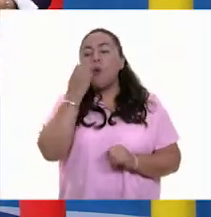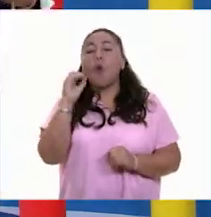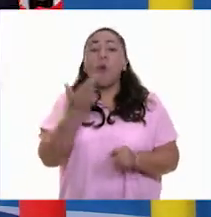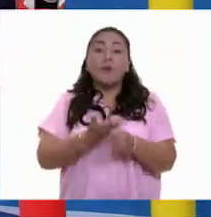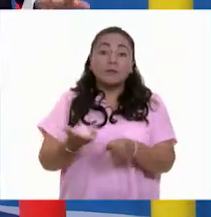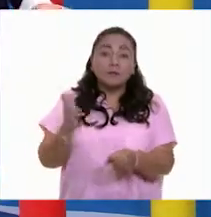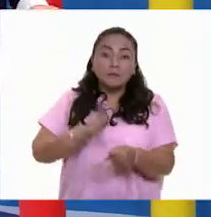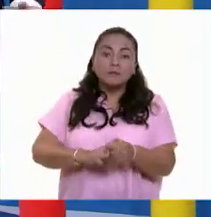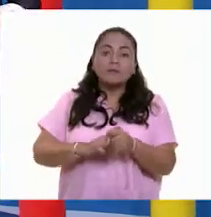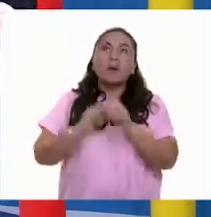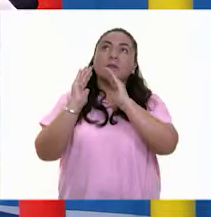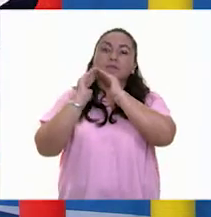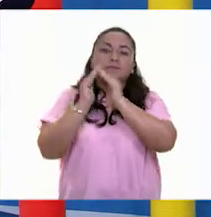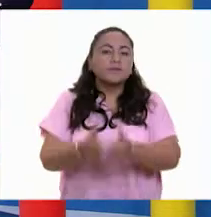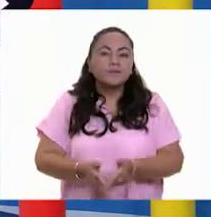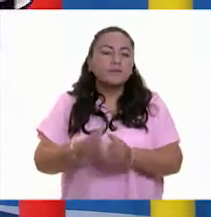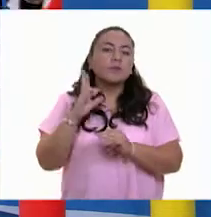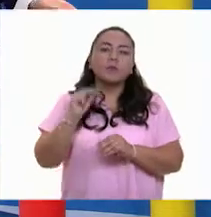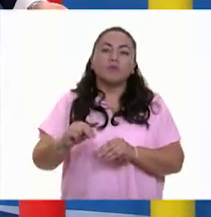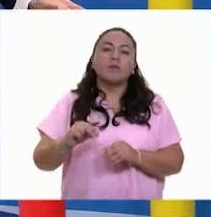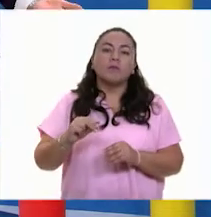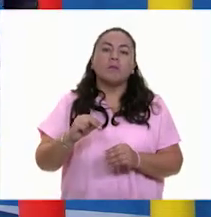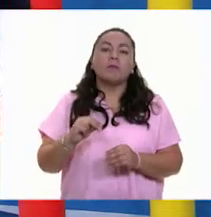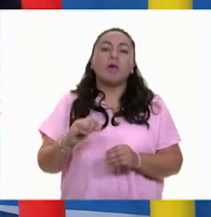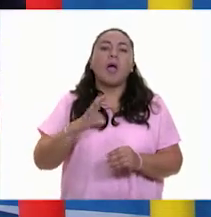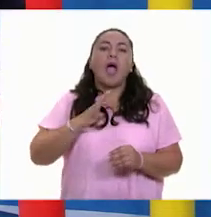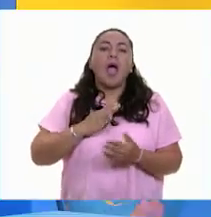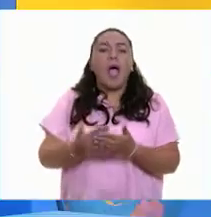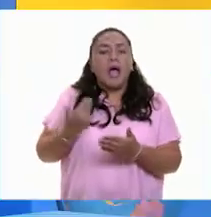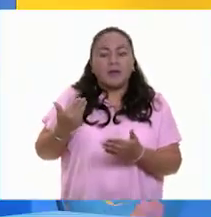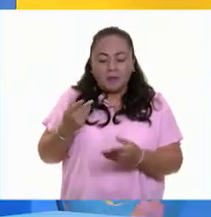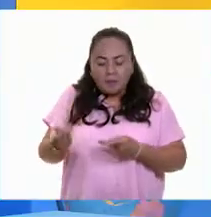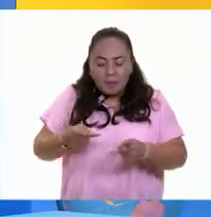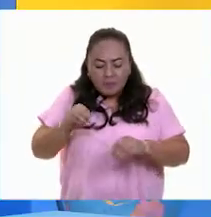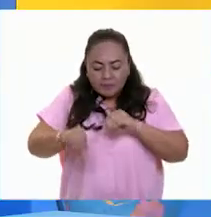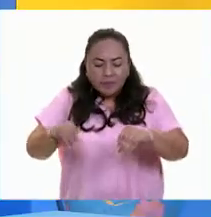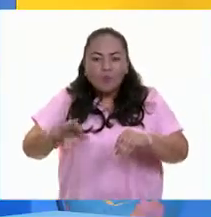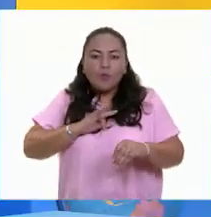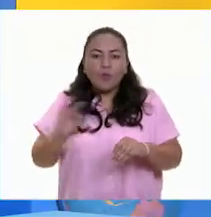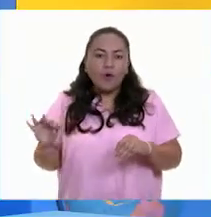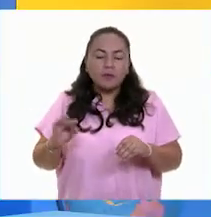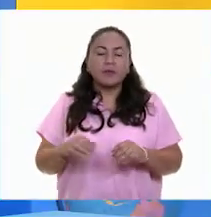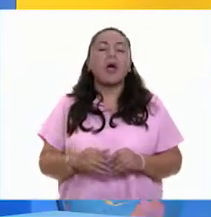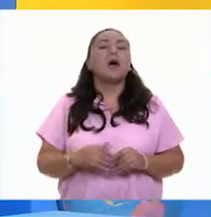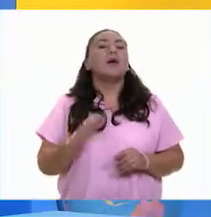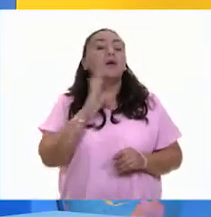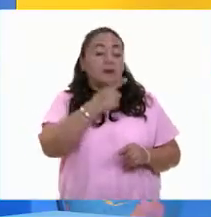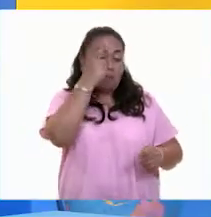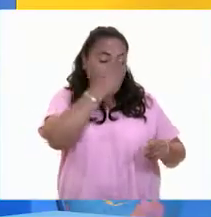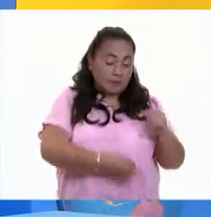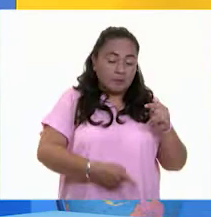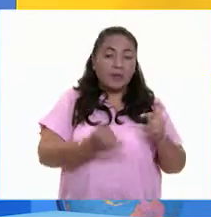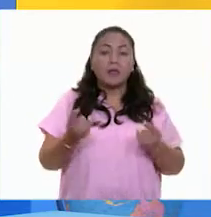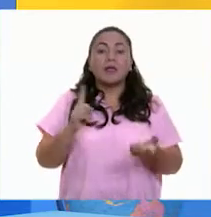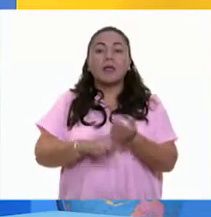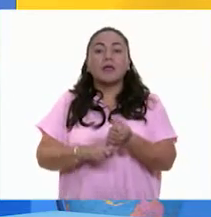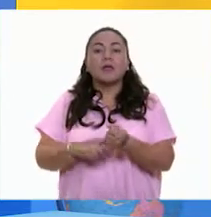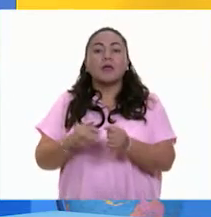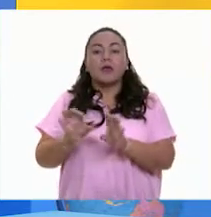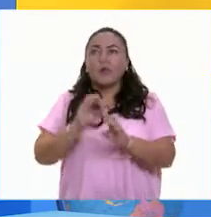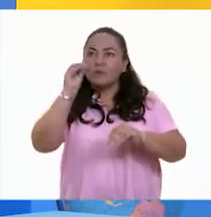hospitales no se caigan con un terremoto o un huracán. Entonces se puede decir que tanto la prevención como la